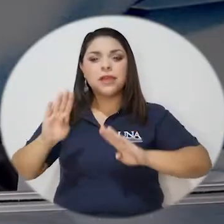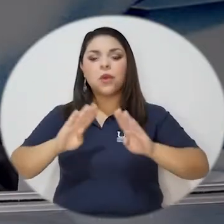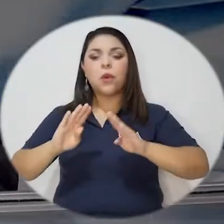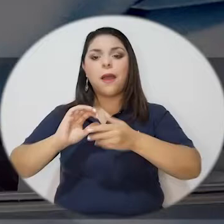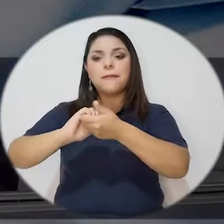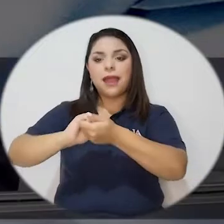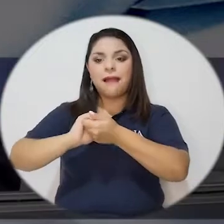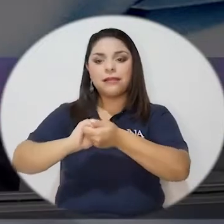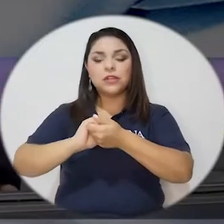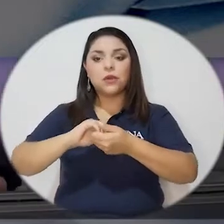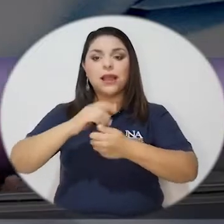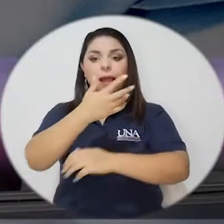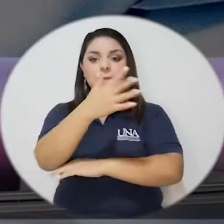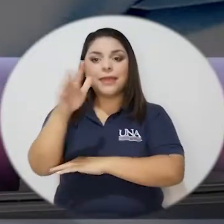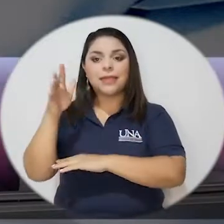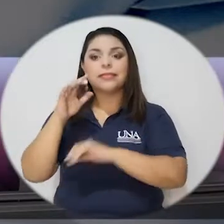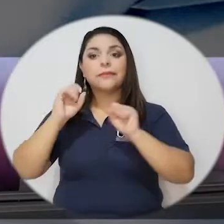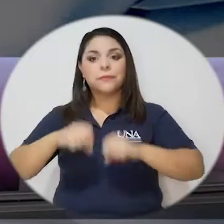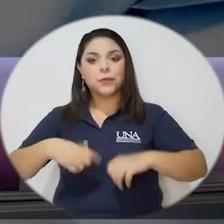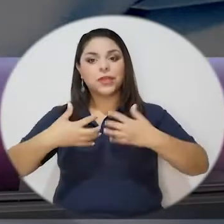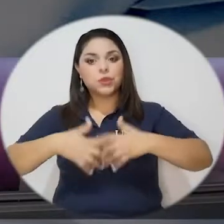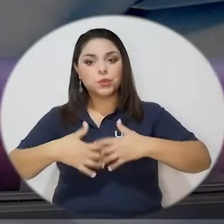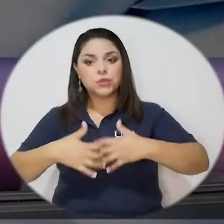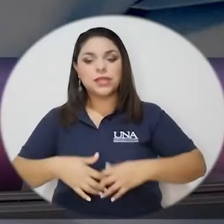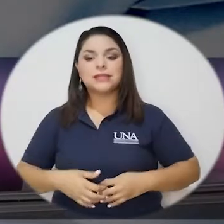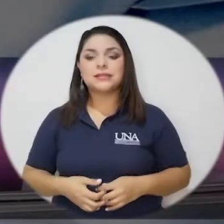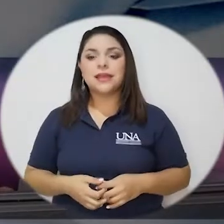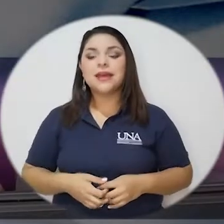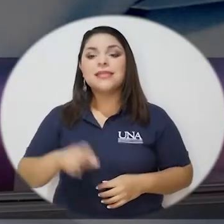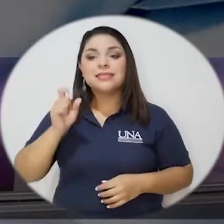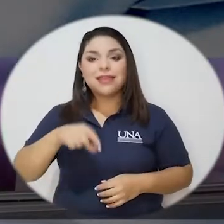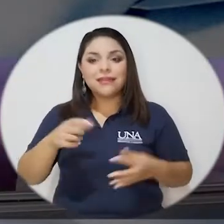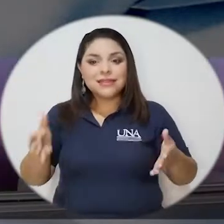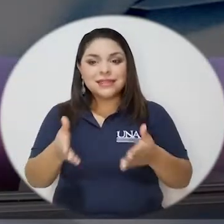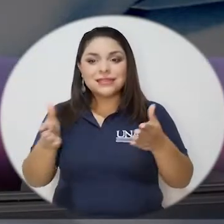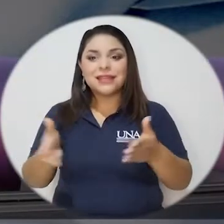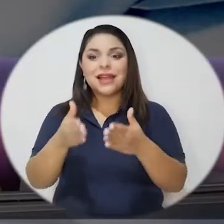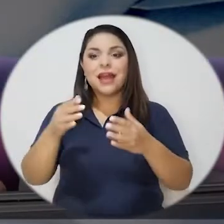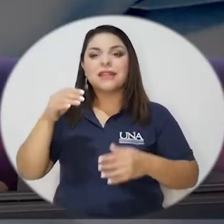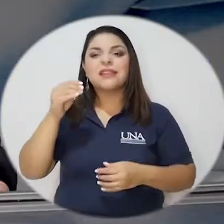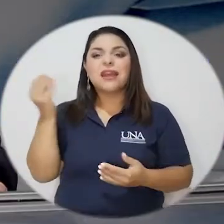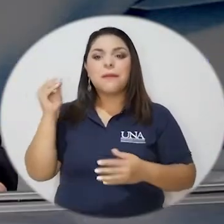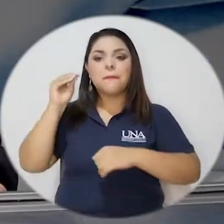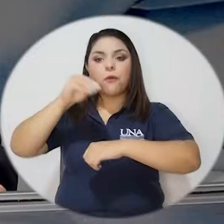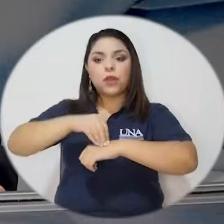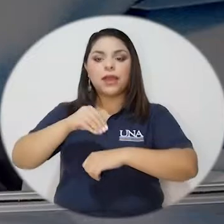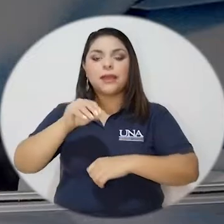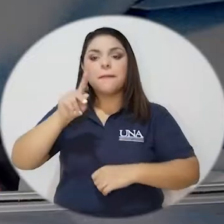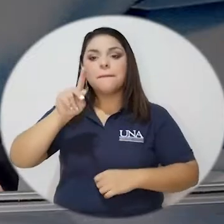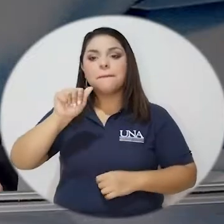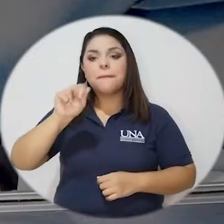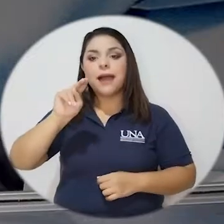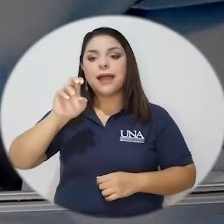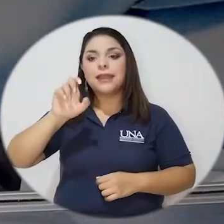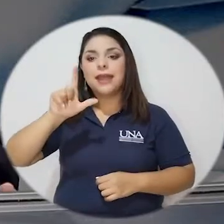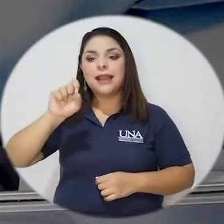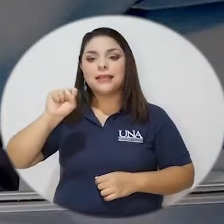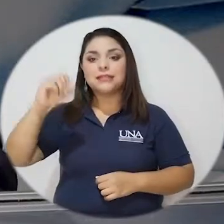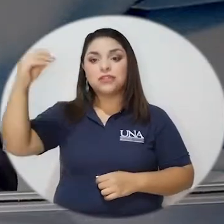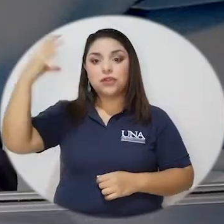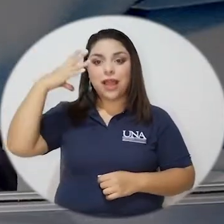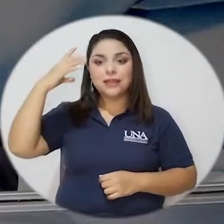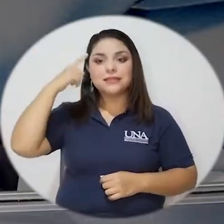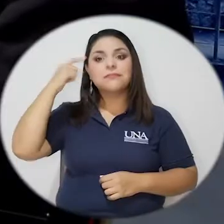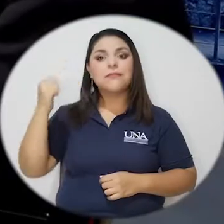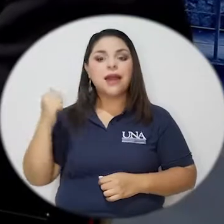bioamigables con el ambiente que se puede hacer en las industrias. Hay que incentivar la generación de paneles solares para bajar costos increíblemente. O